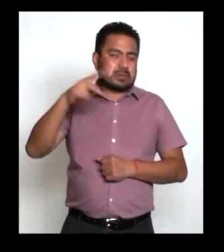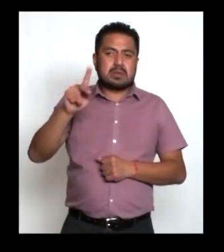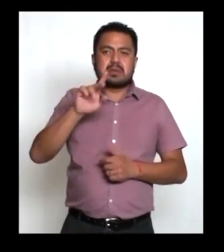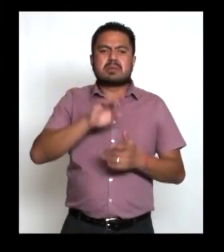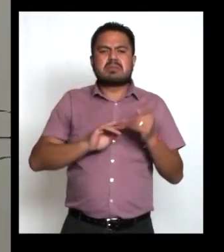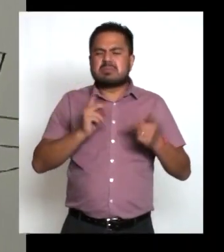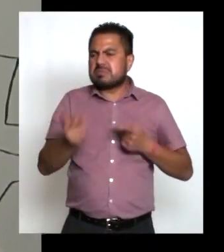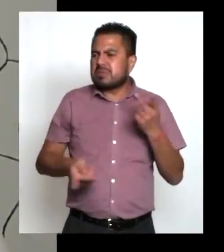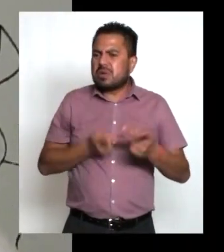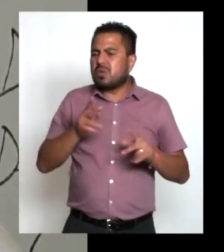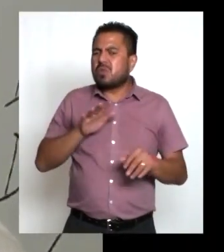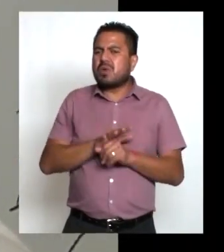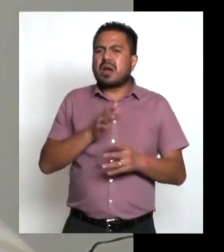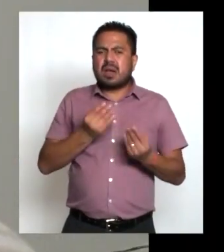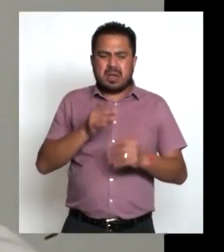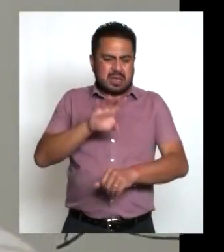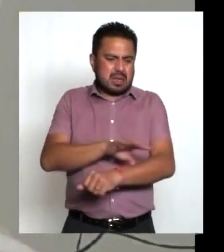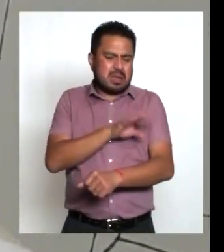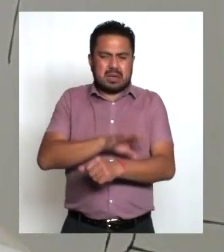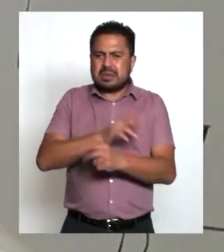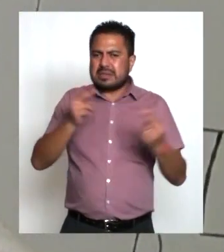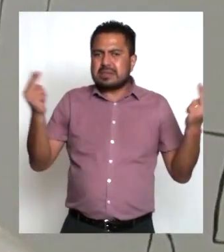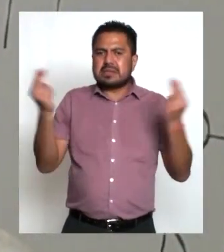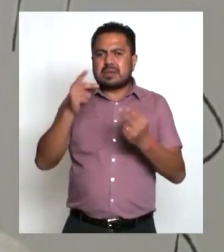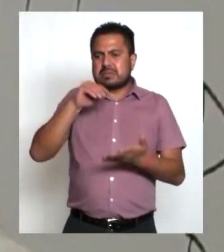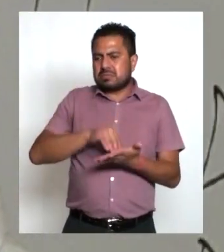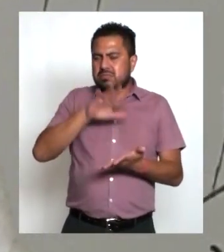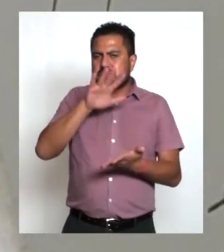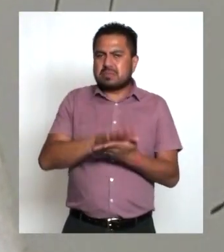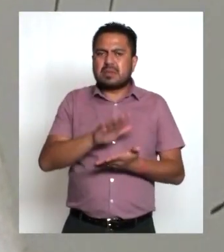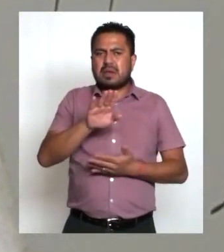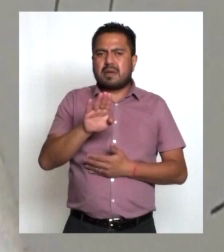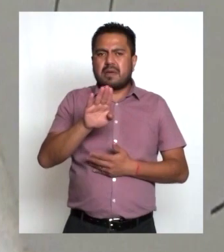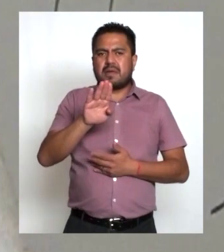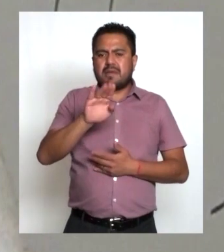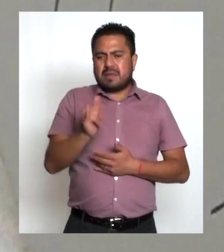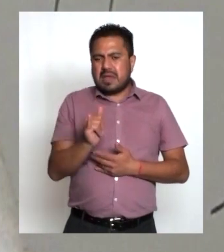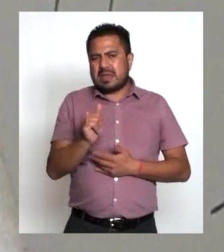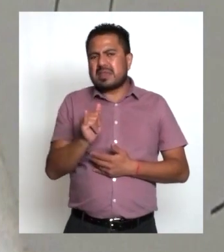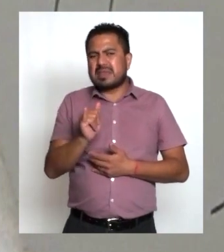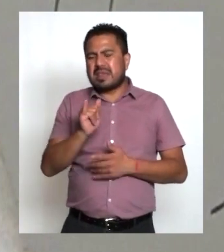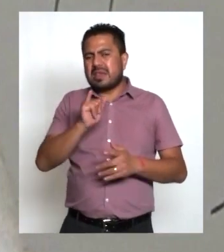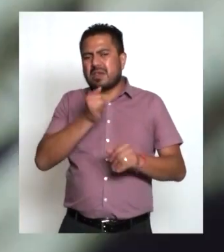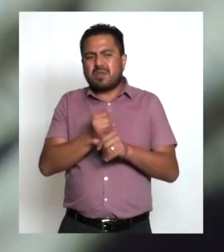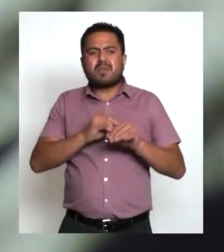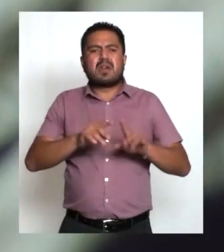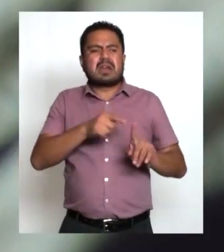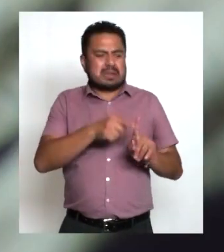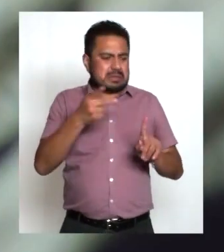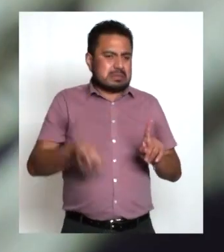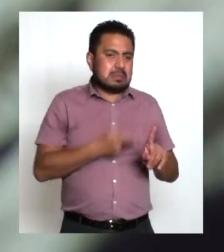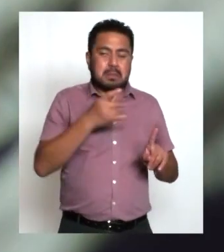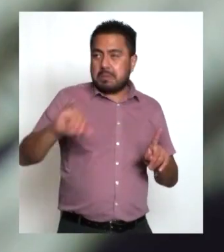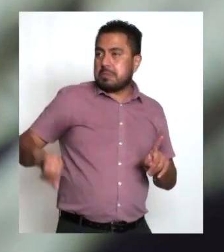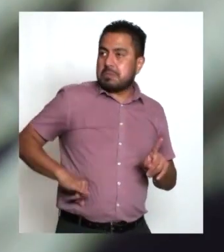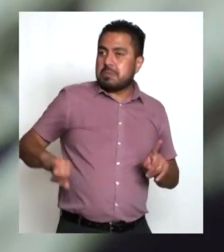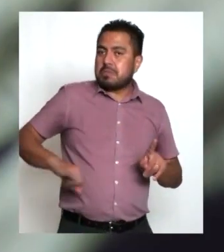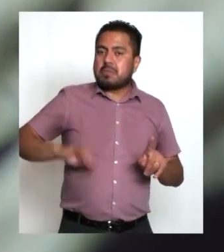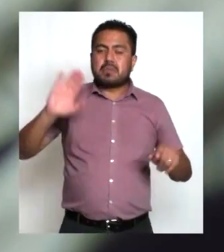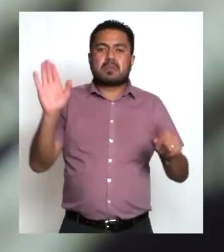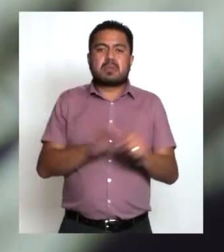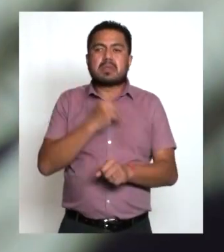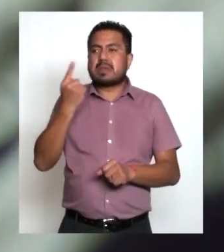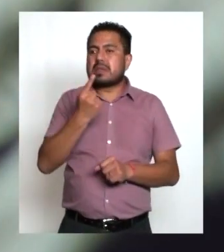en Berkeley, se preguntó cuántos electrones se necesitan para almacenar un byte de información. Esta pregunta es